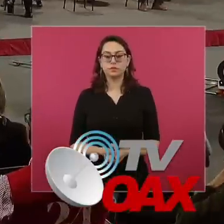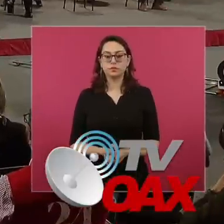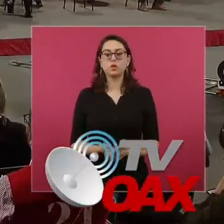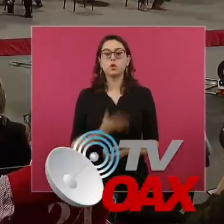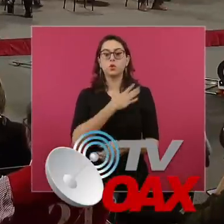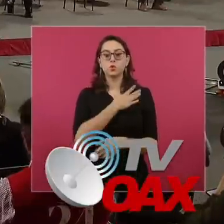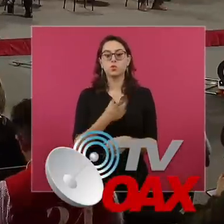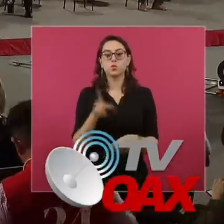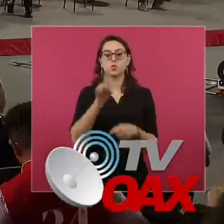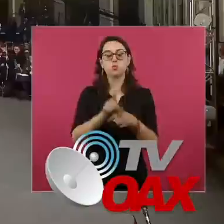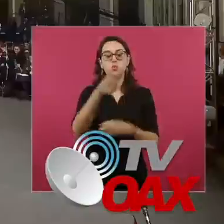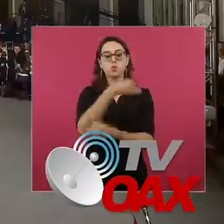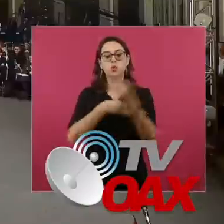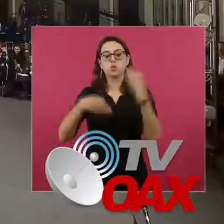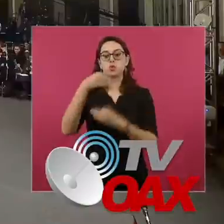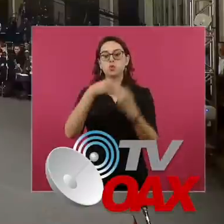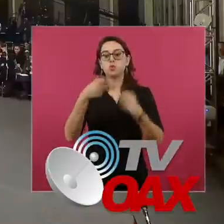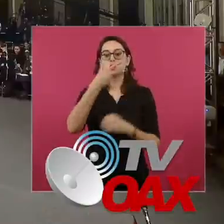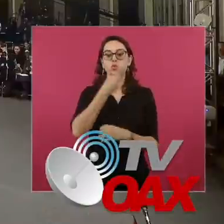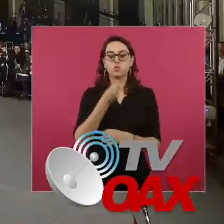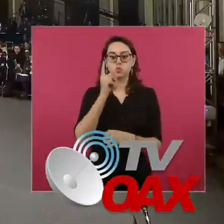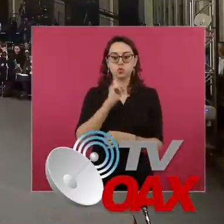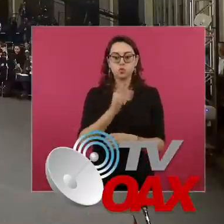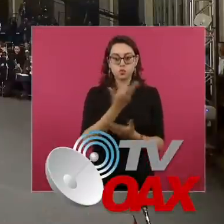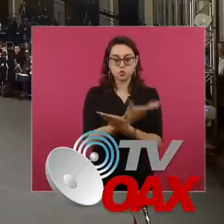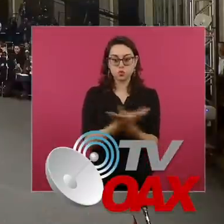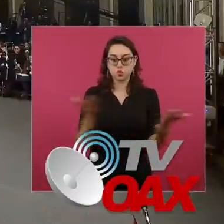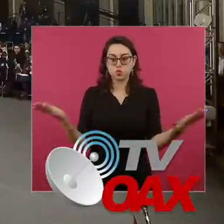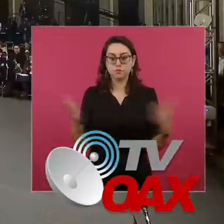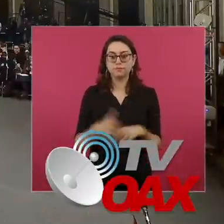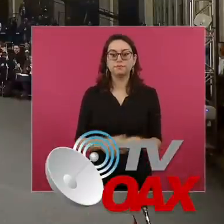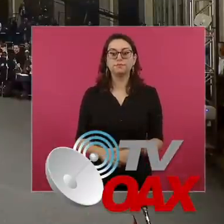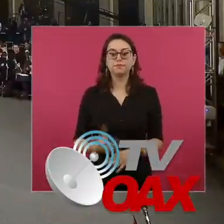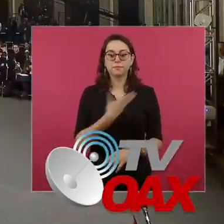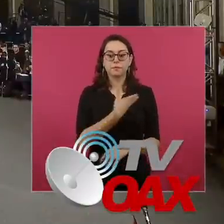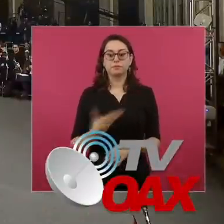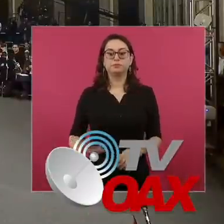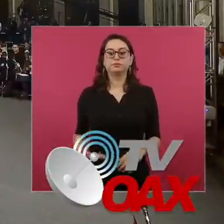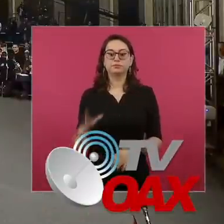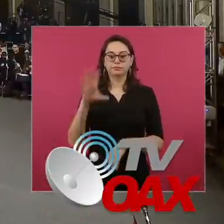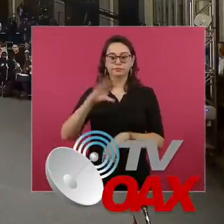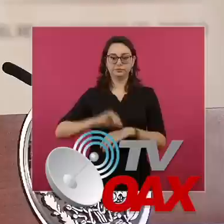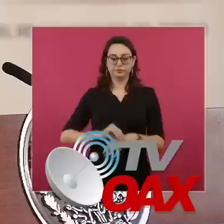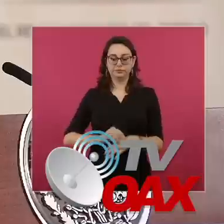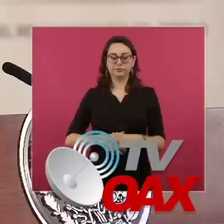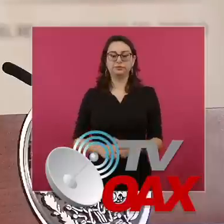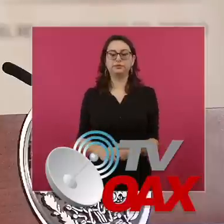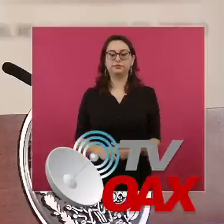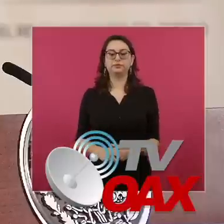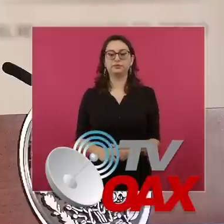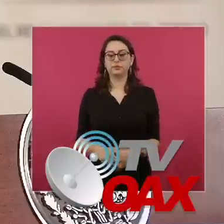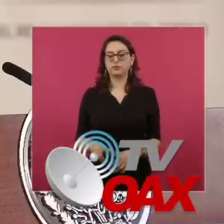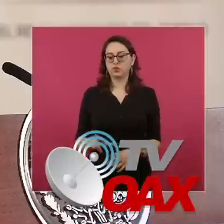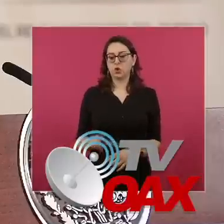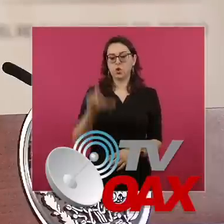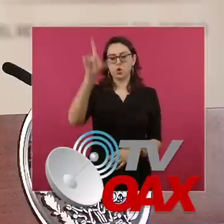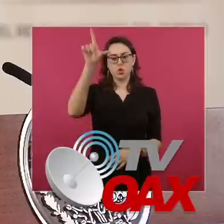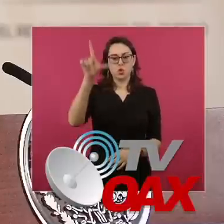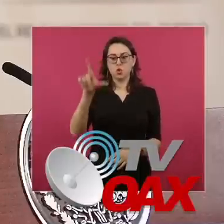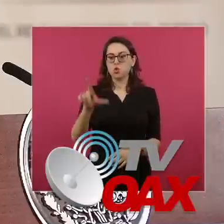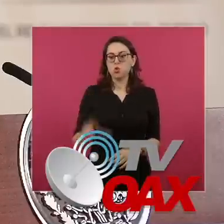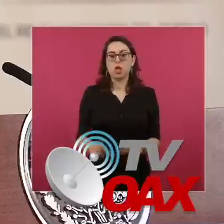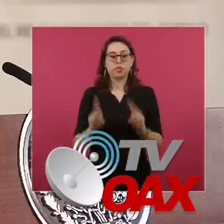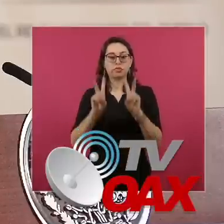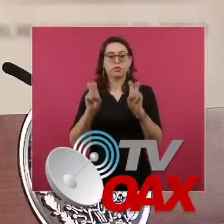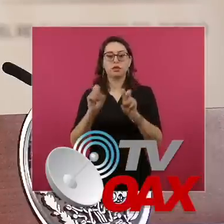Muy buenos días a todas, a todos. Con su permiso, señor presidente, como cada lunes presentamos los avances del Tren Maya. En